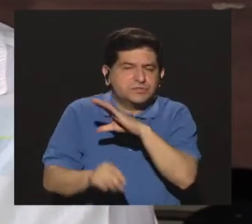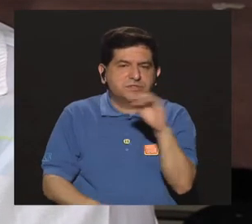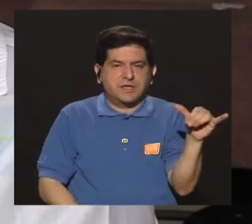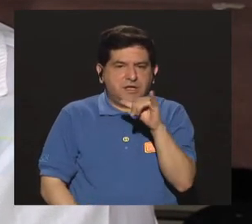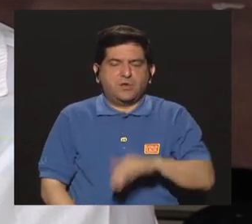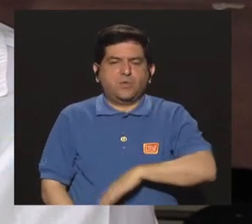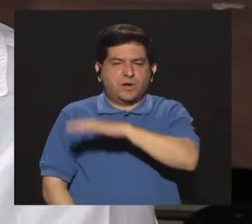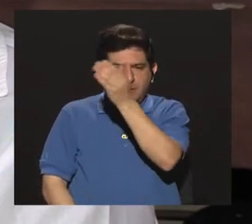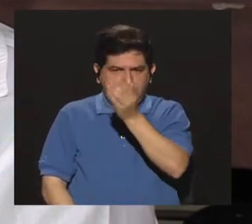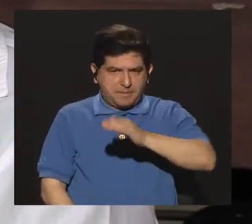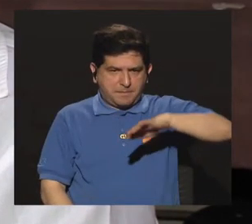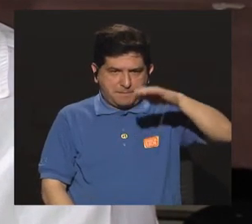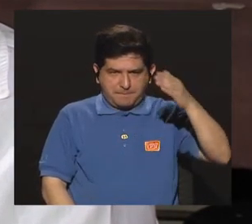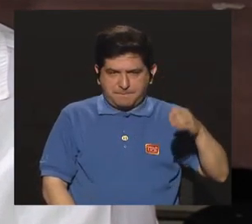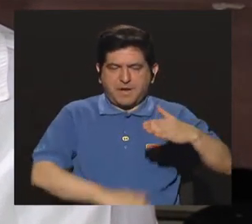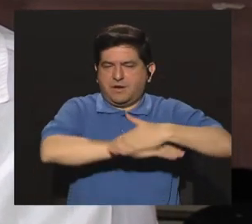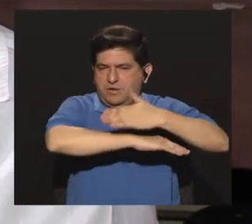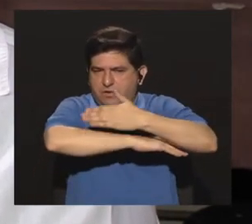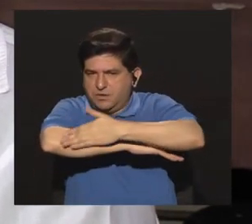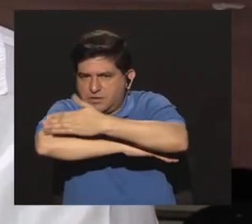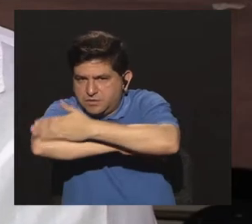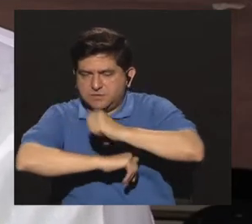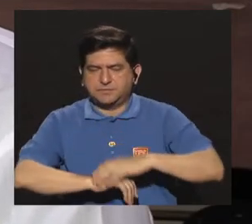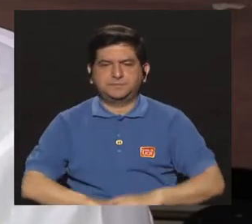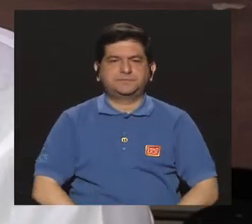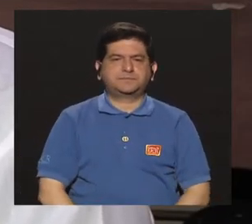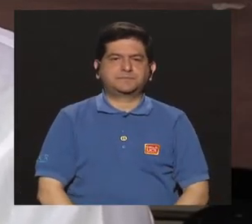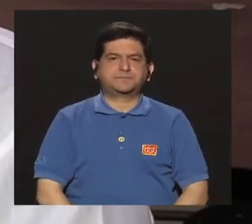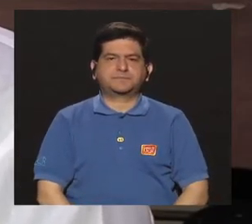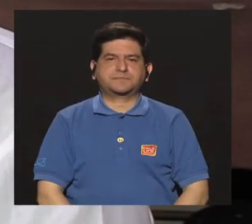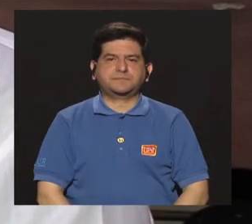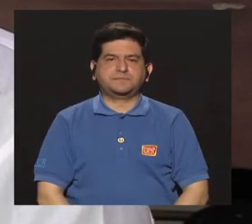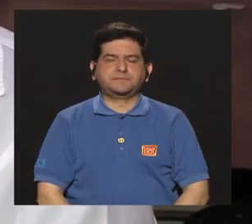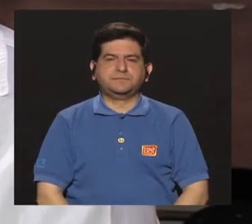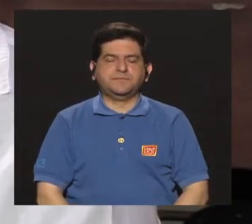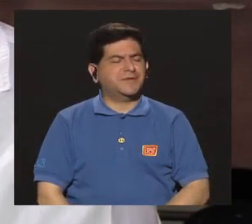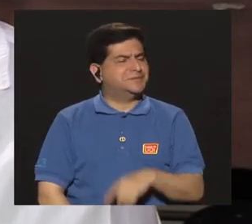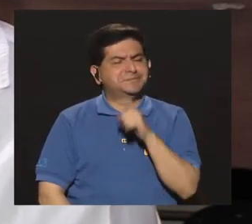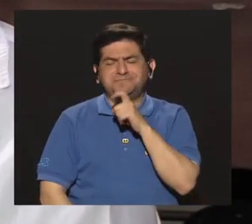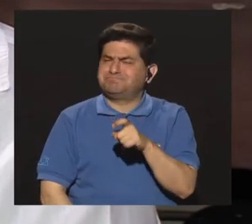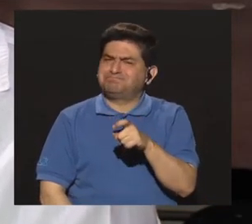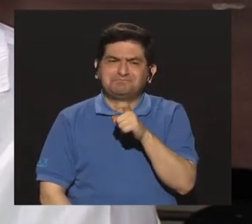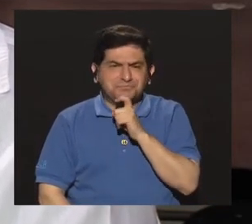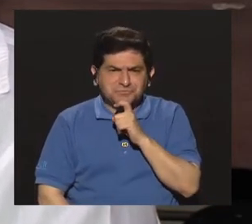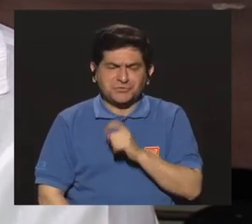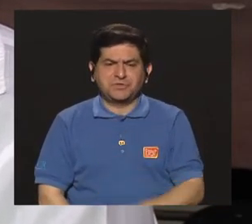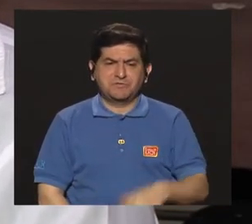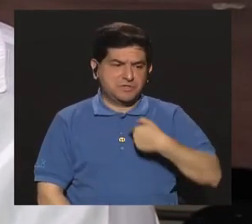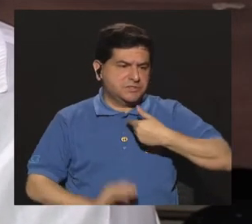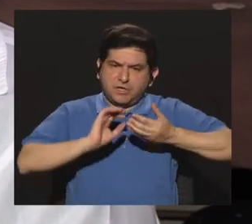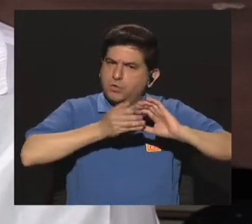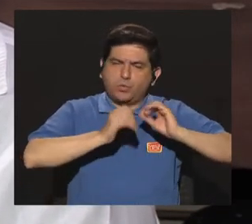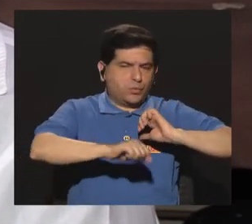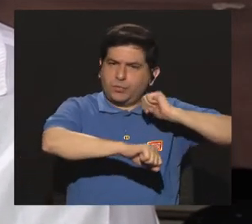es difícil dar números pero en porcentajes aproximados